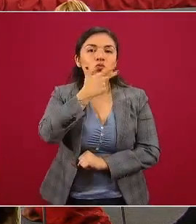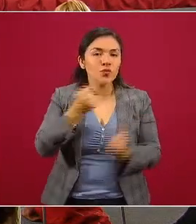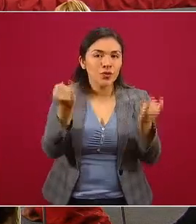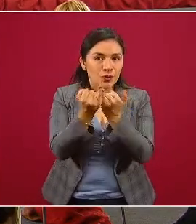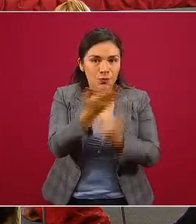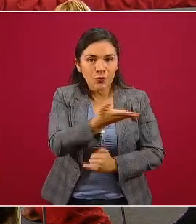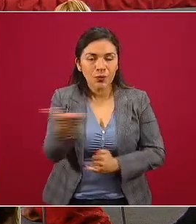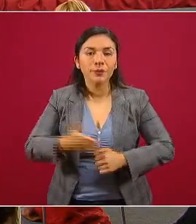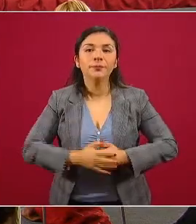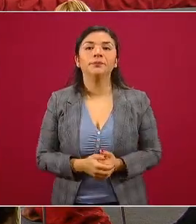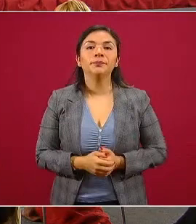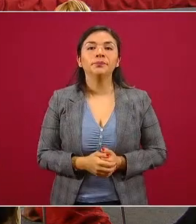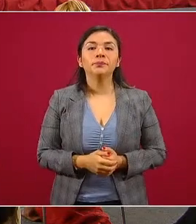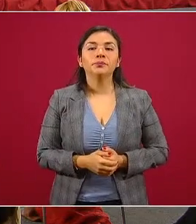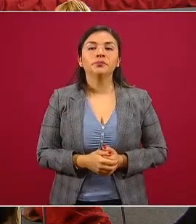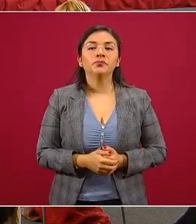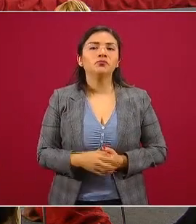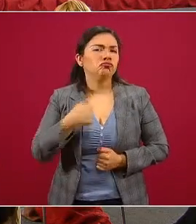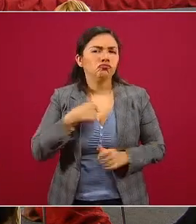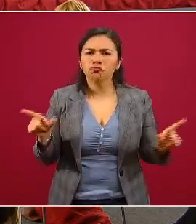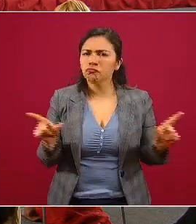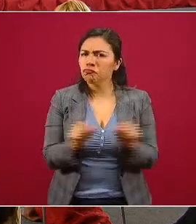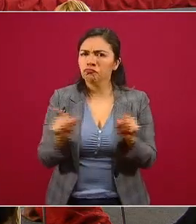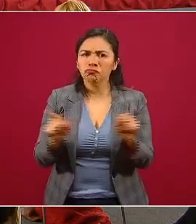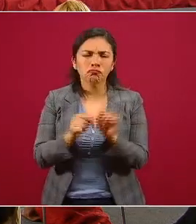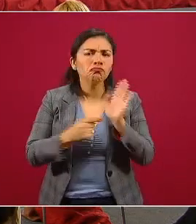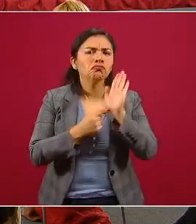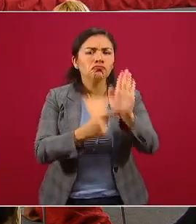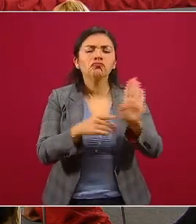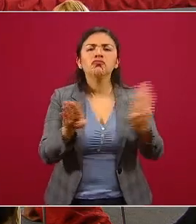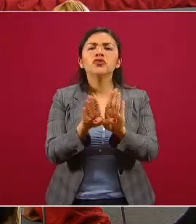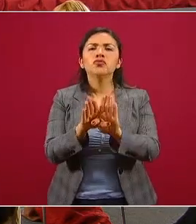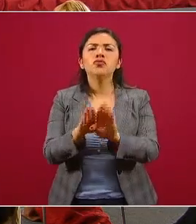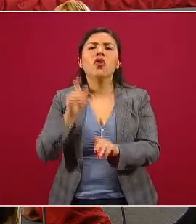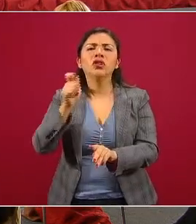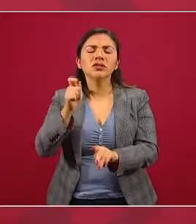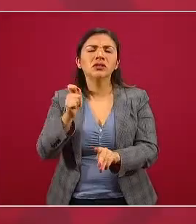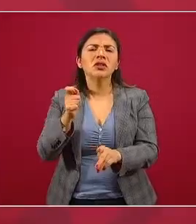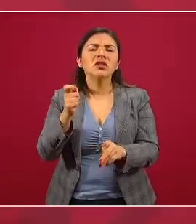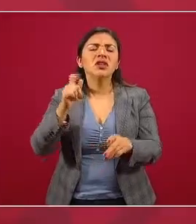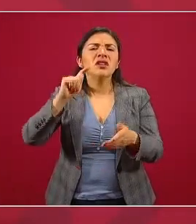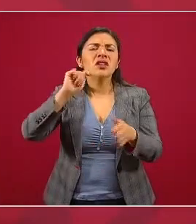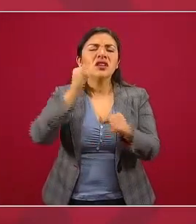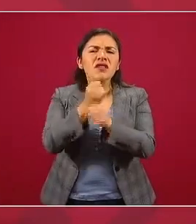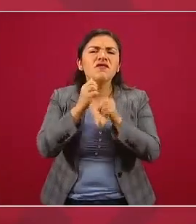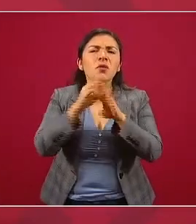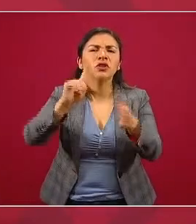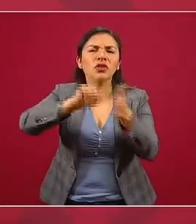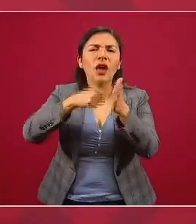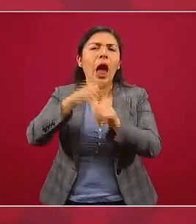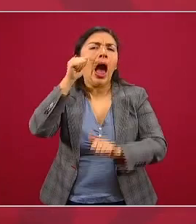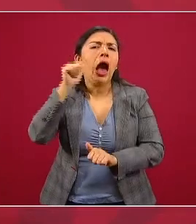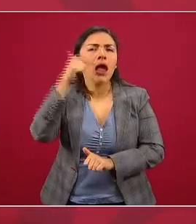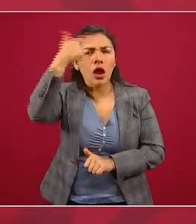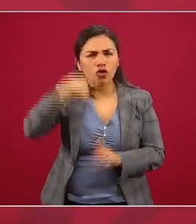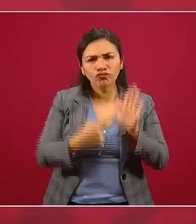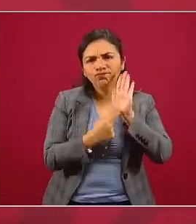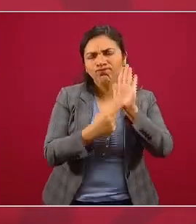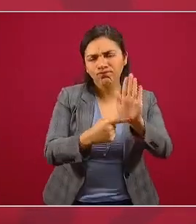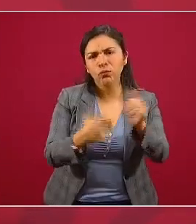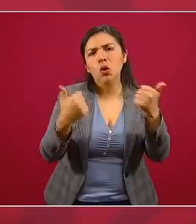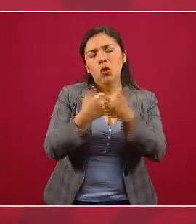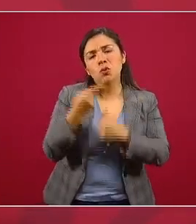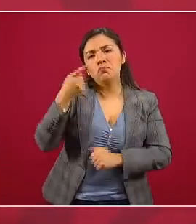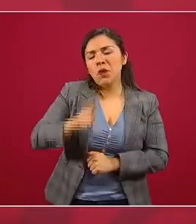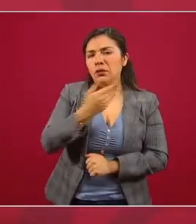ustedes. Seré breve presentando la síntesis del informe técnico que presentamos ayer por la noche. Siguiendo la instrucción